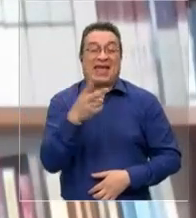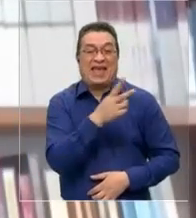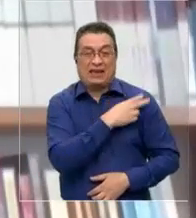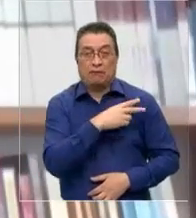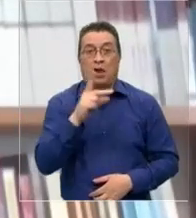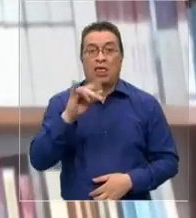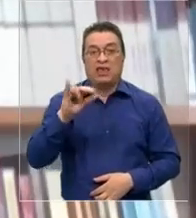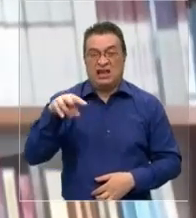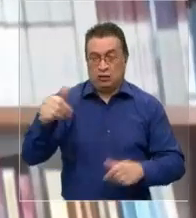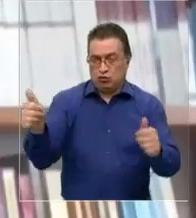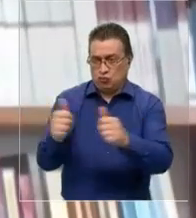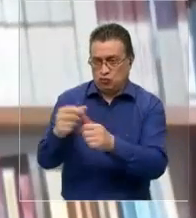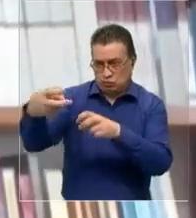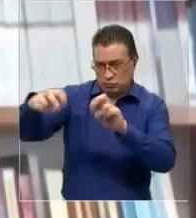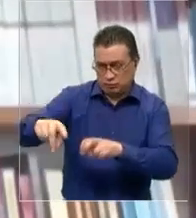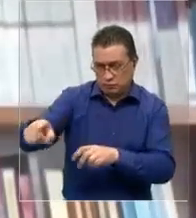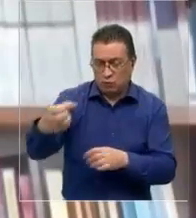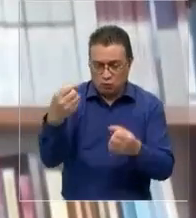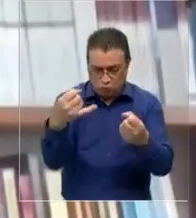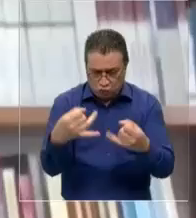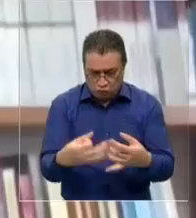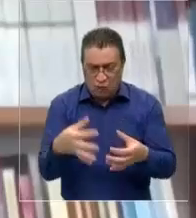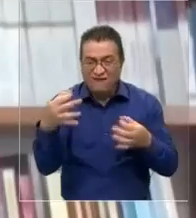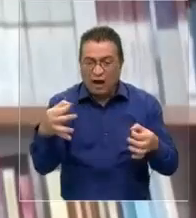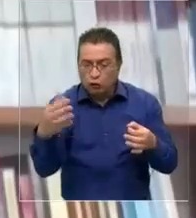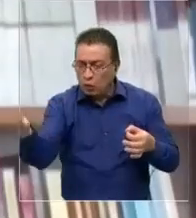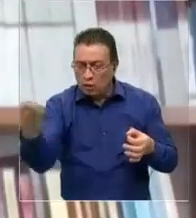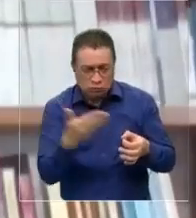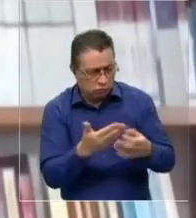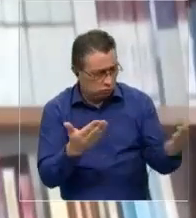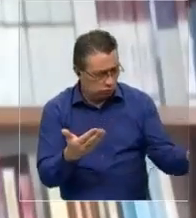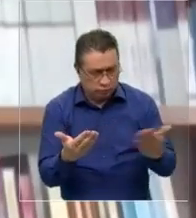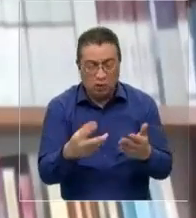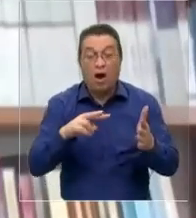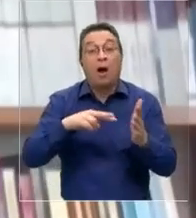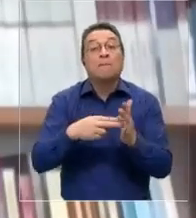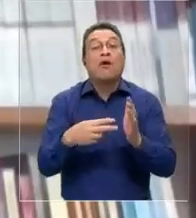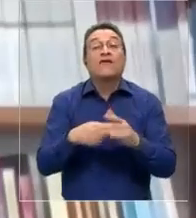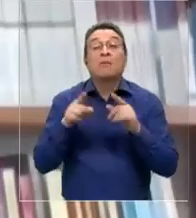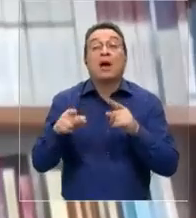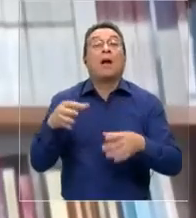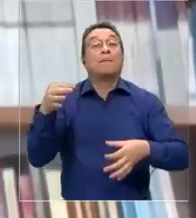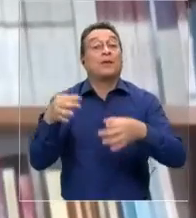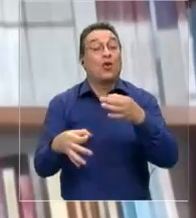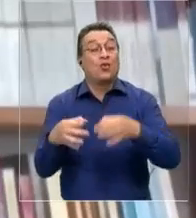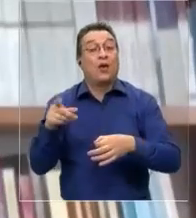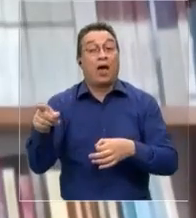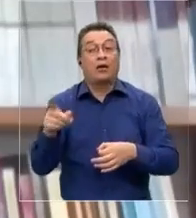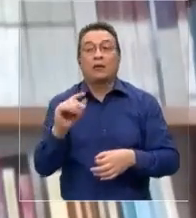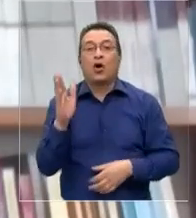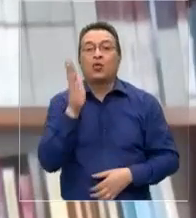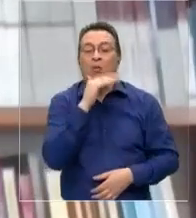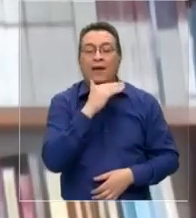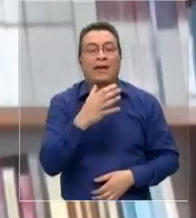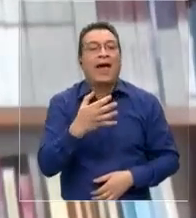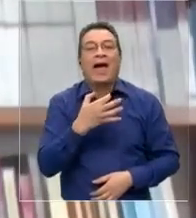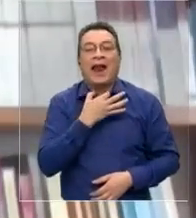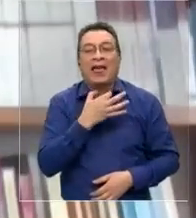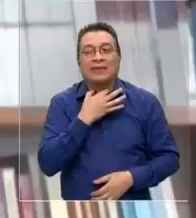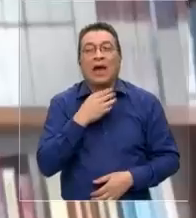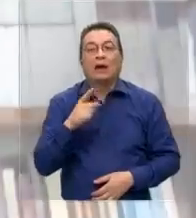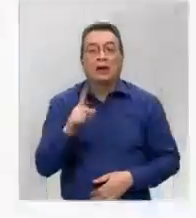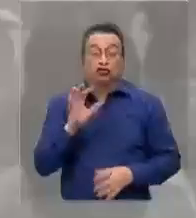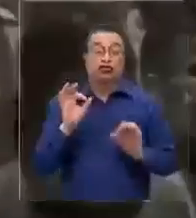ahí presente, indicándome hasta los números de factura. El problema es el sistema en el que va a estar juzgado, que no le da la garantía, y